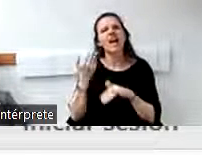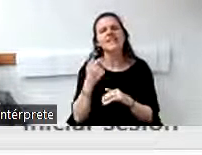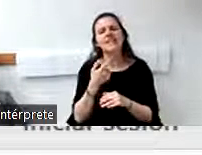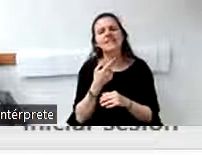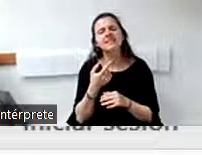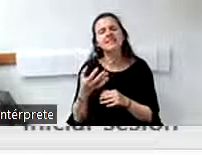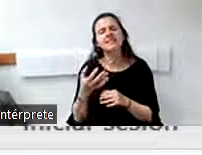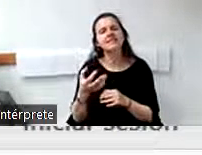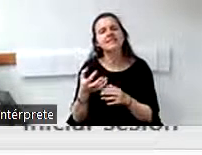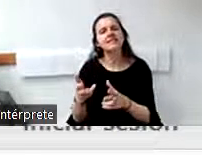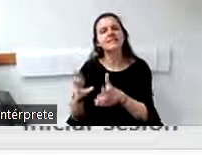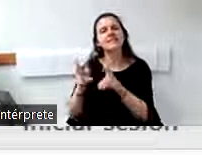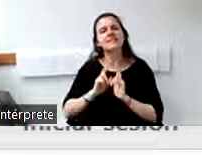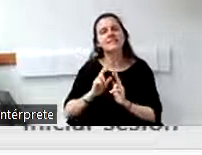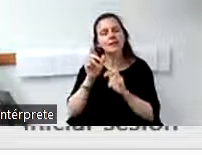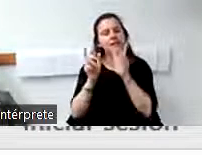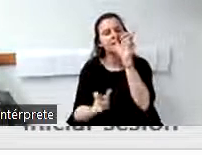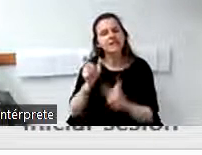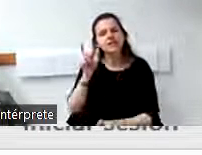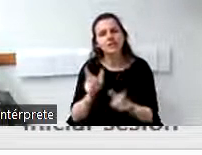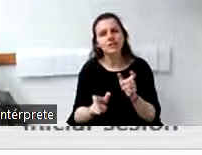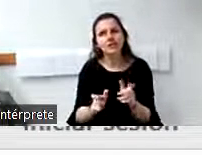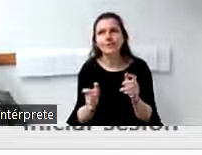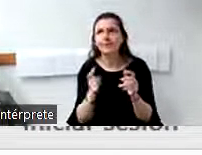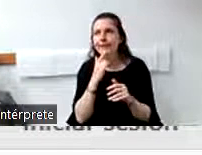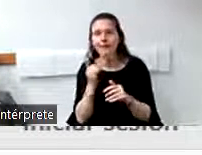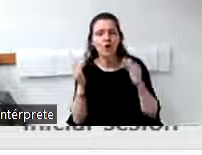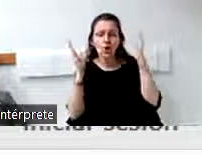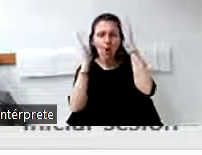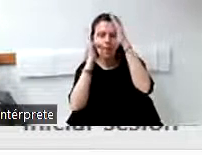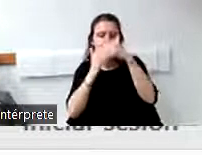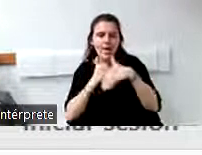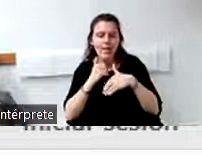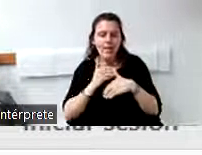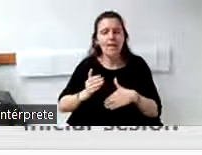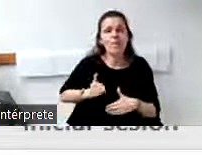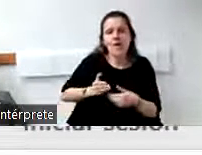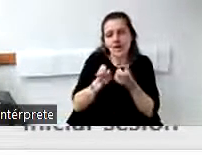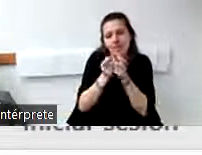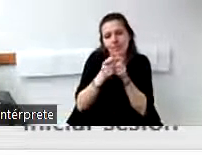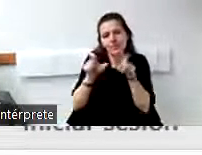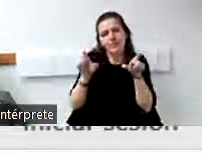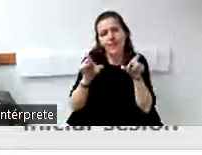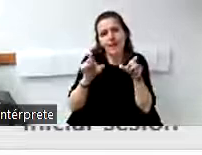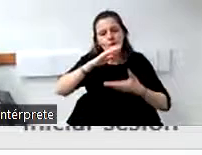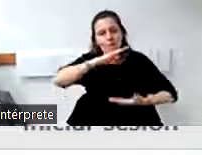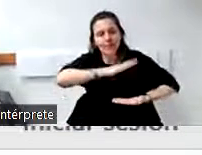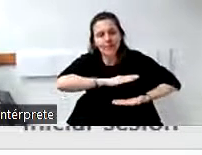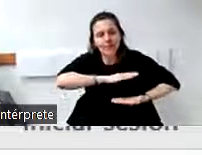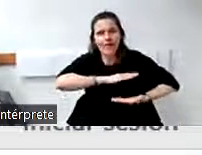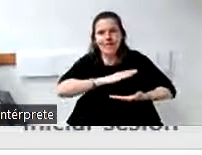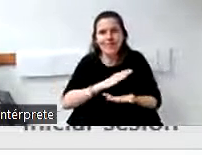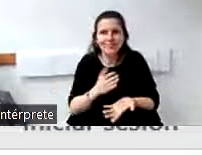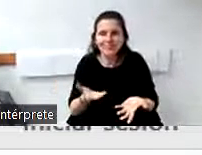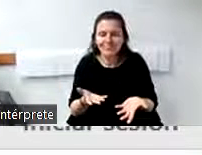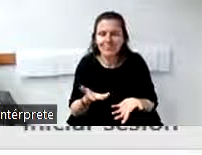hay personas que no están pudiendo acceder al Papa Nicolau, a la mamografía. El mamógrafo que tiene los